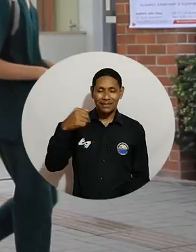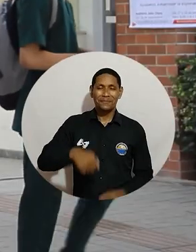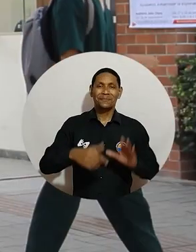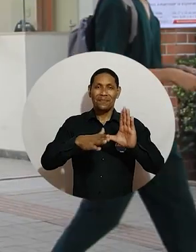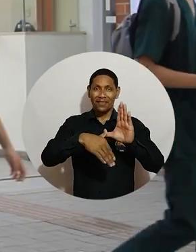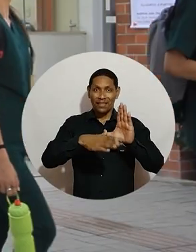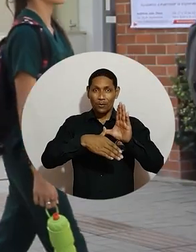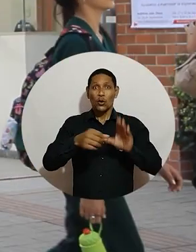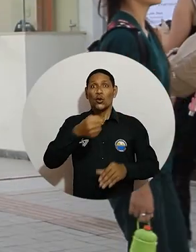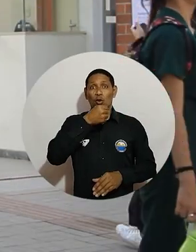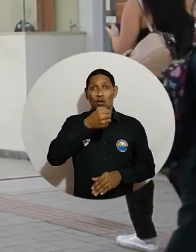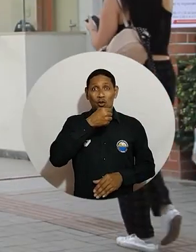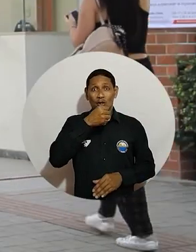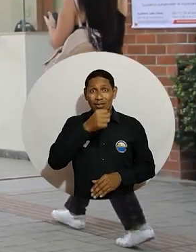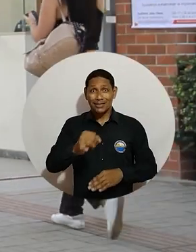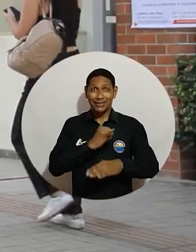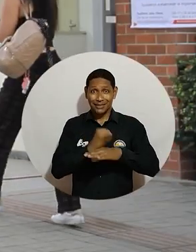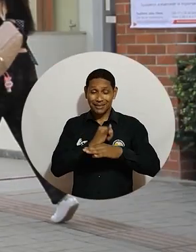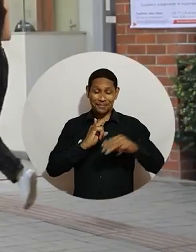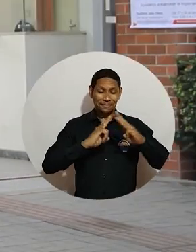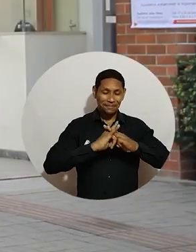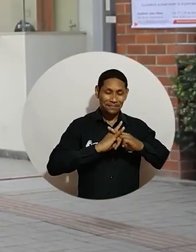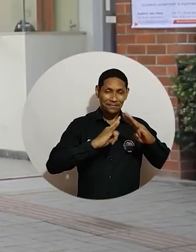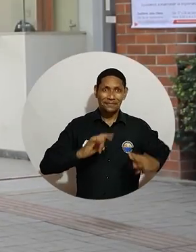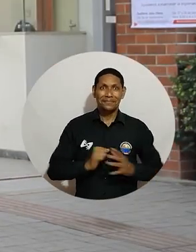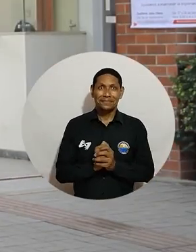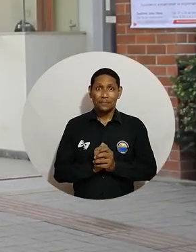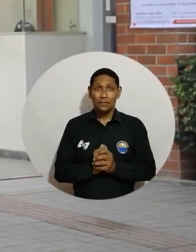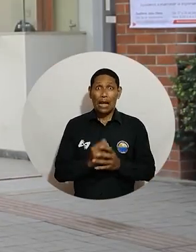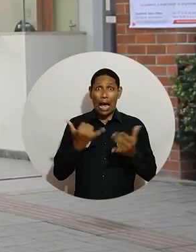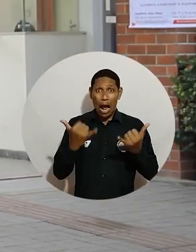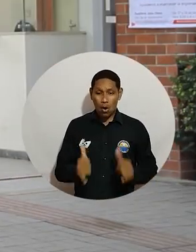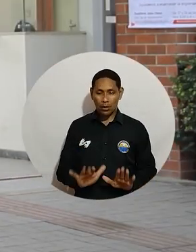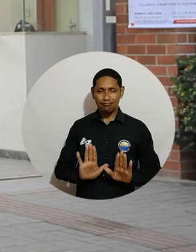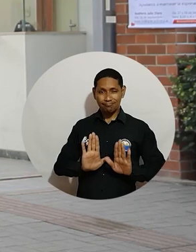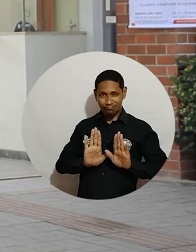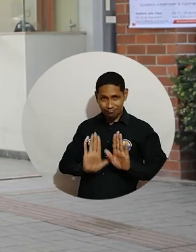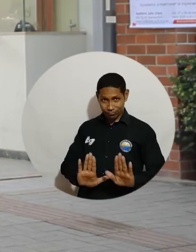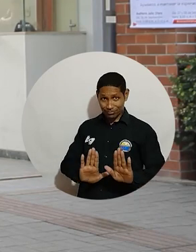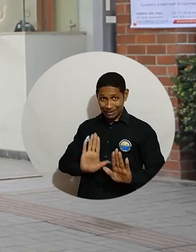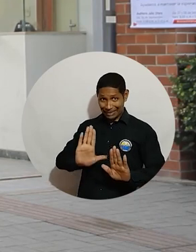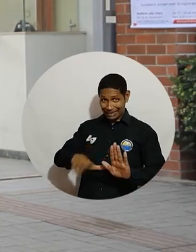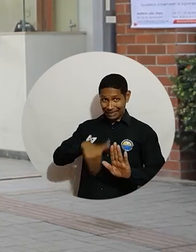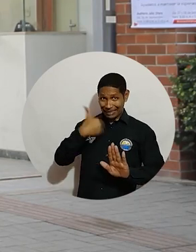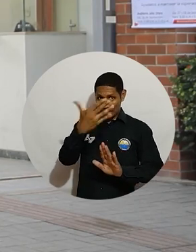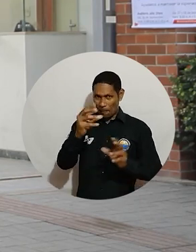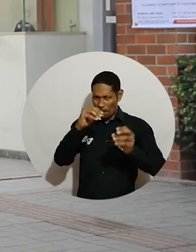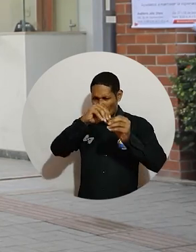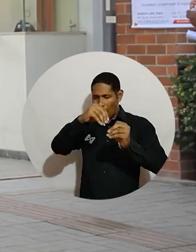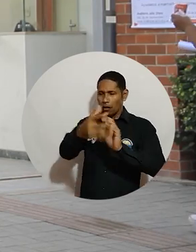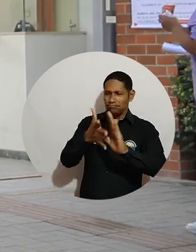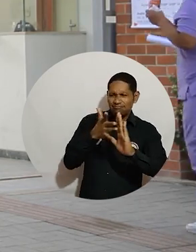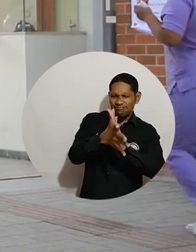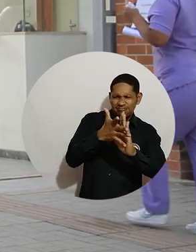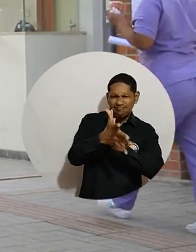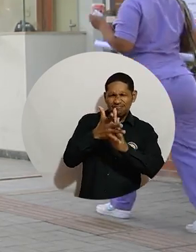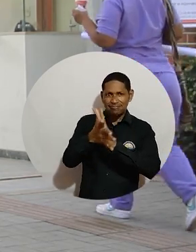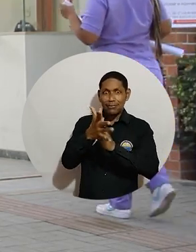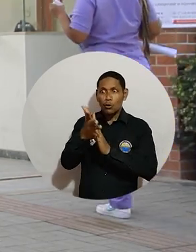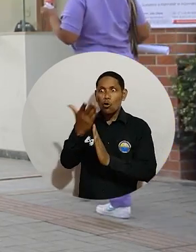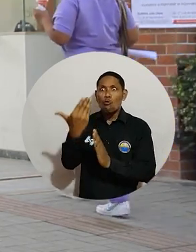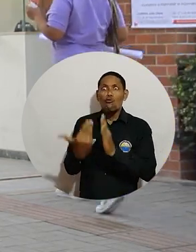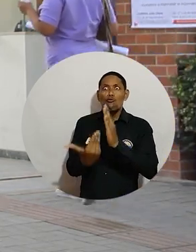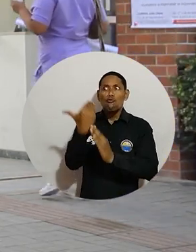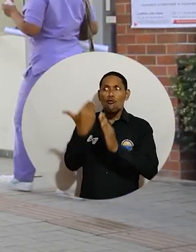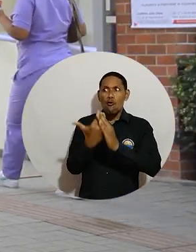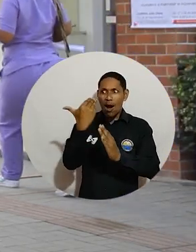Esto es el Campus TV, programa institucional de la Universidad del Magdalena. Vamos a una pausa y en segundos volveremos con detalles sobre